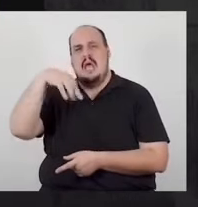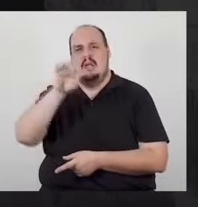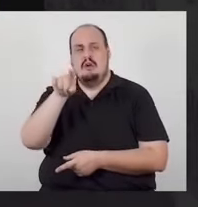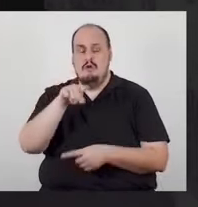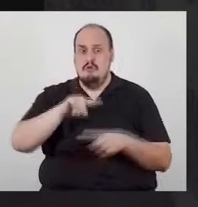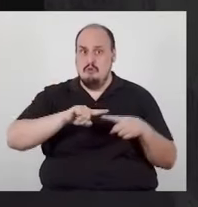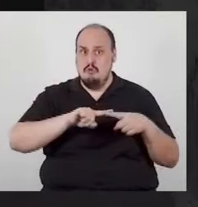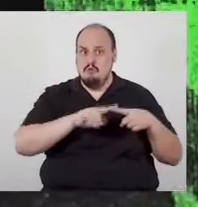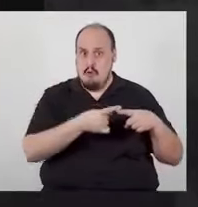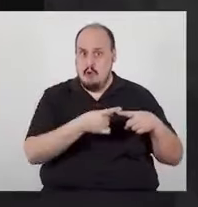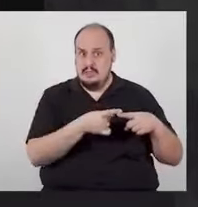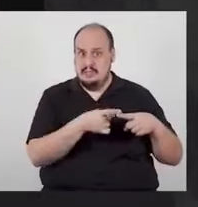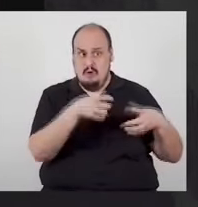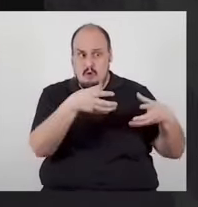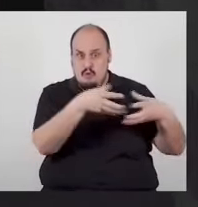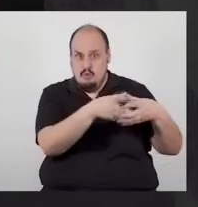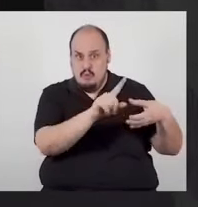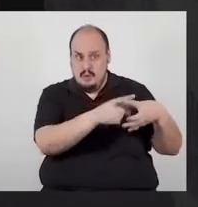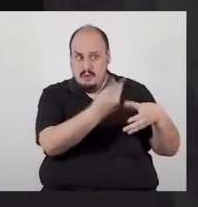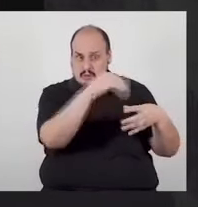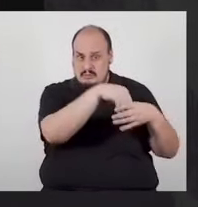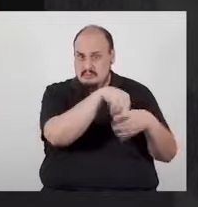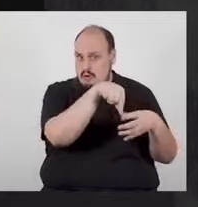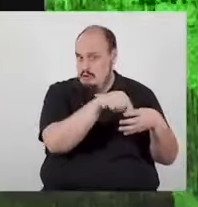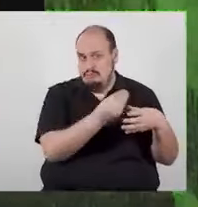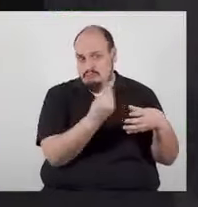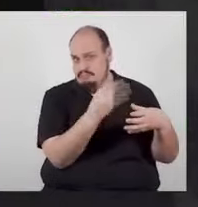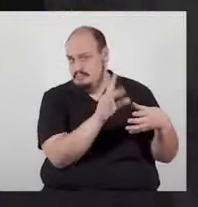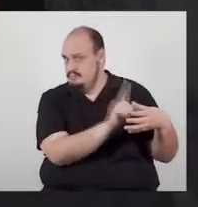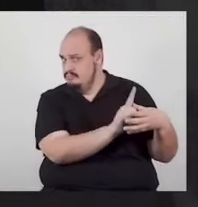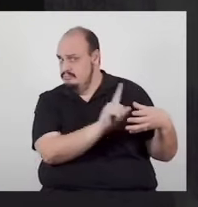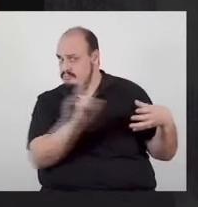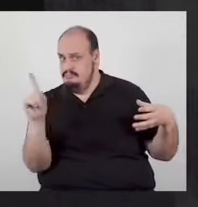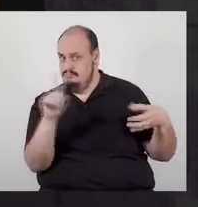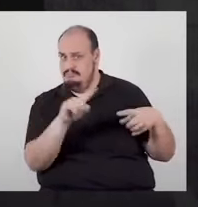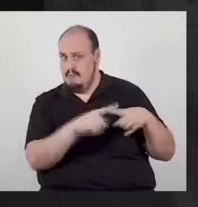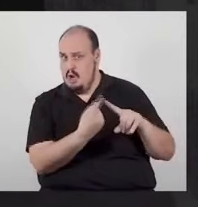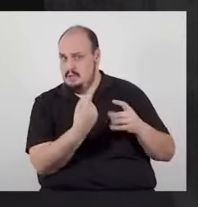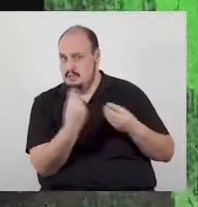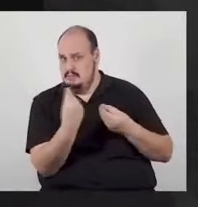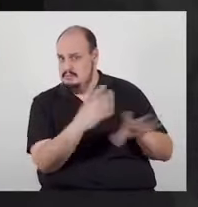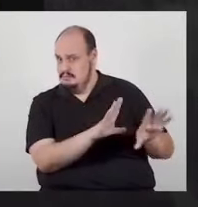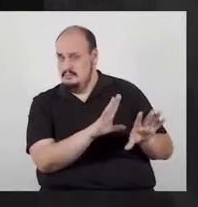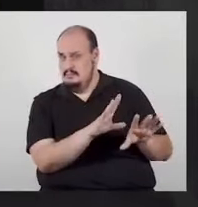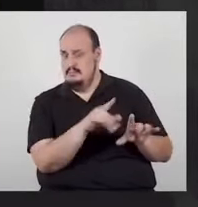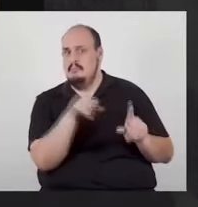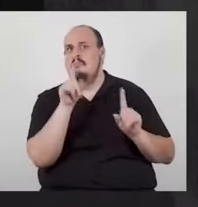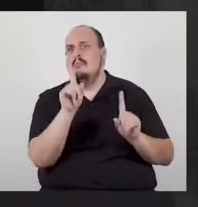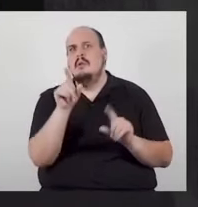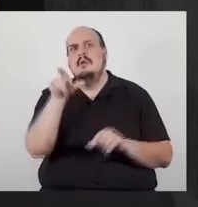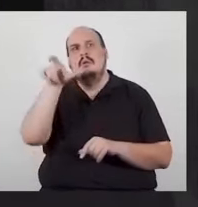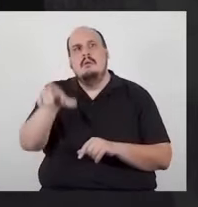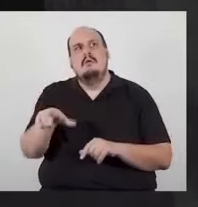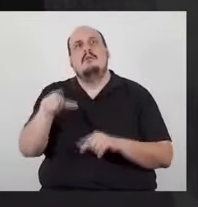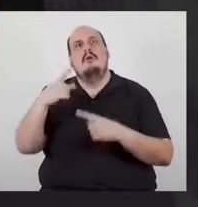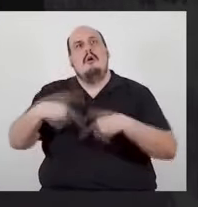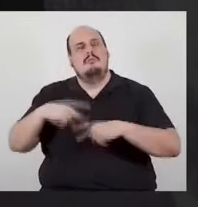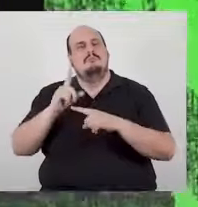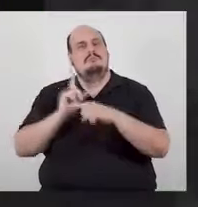abrió de ese espacio, de ese lugar de trabajo, que es la política, pero es de dónde alguien también puede generar cosas